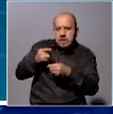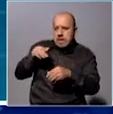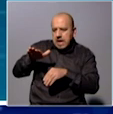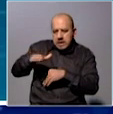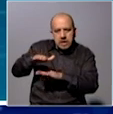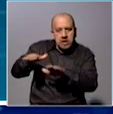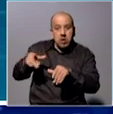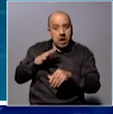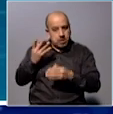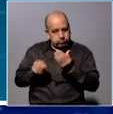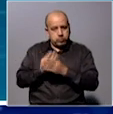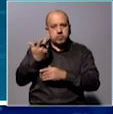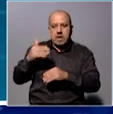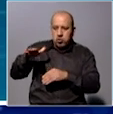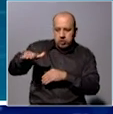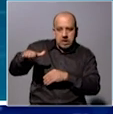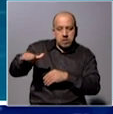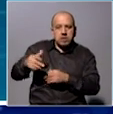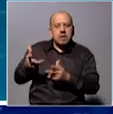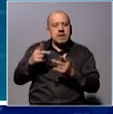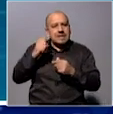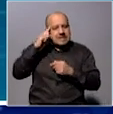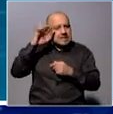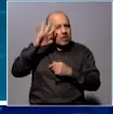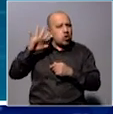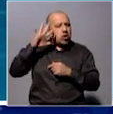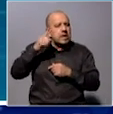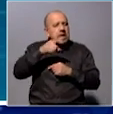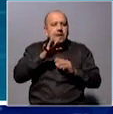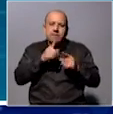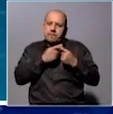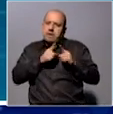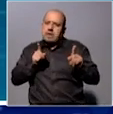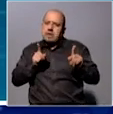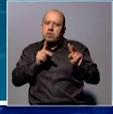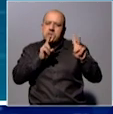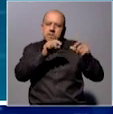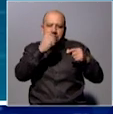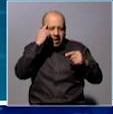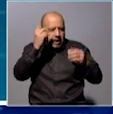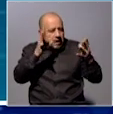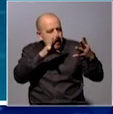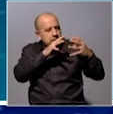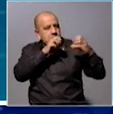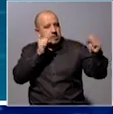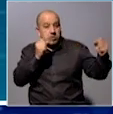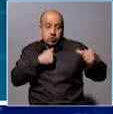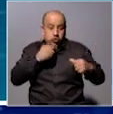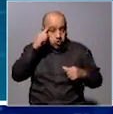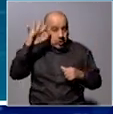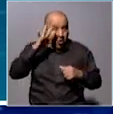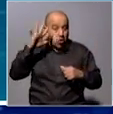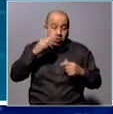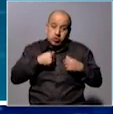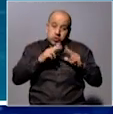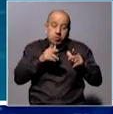cosas. Ajá. Surgen cosas en los niños. La psicología tiene que ver más con cuestiones más interpretativas, que obviamente yo no soy psicólogo, no